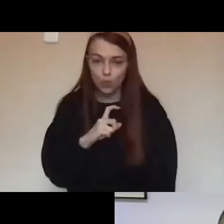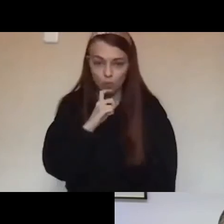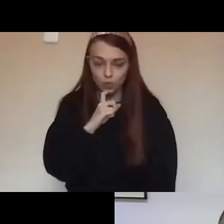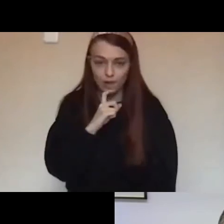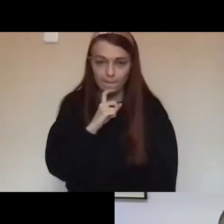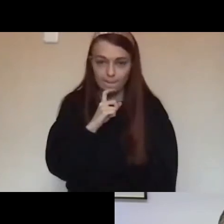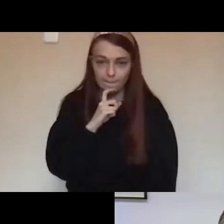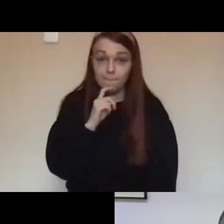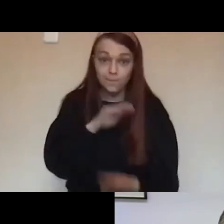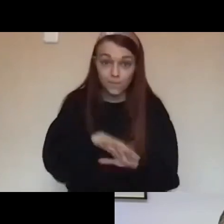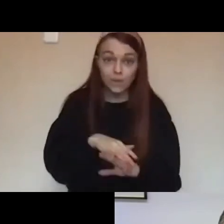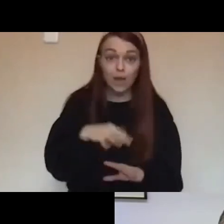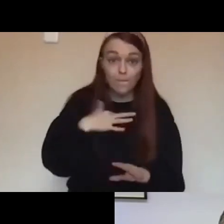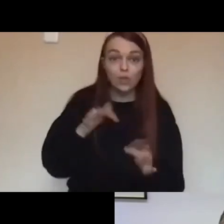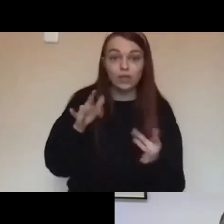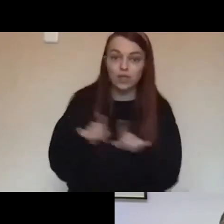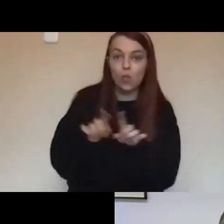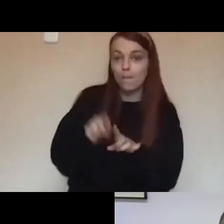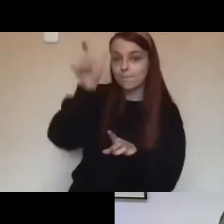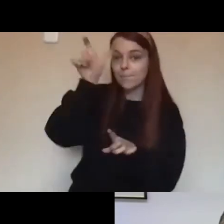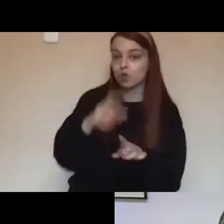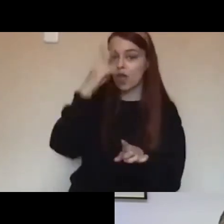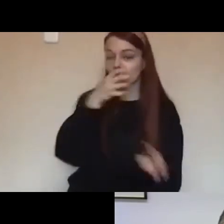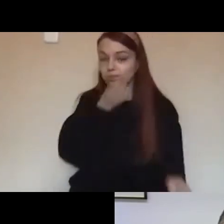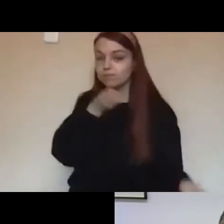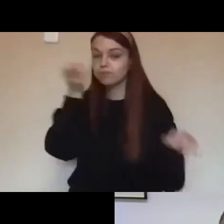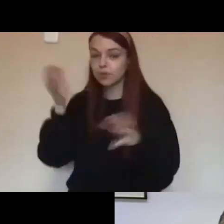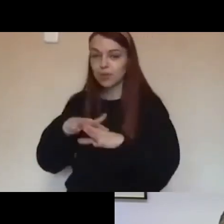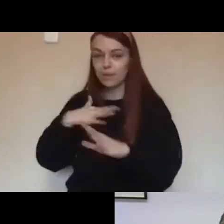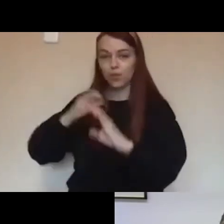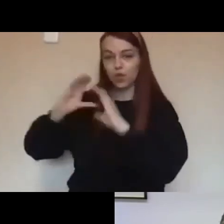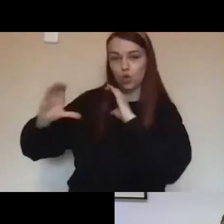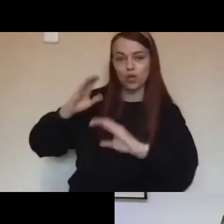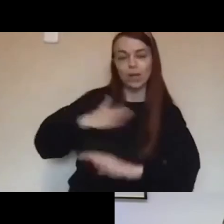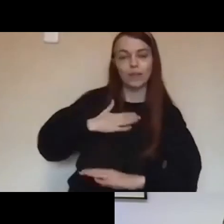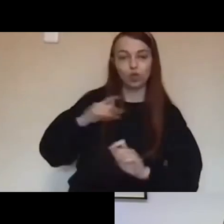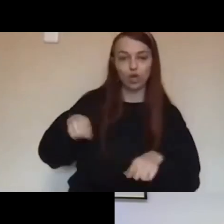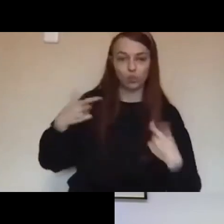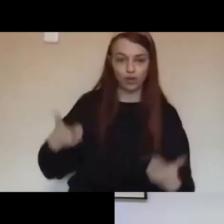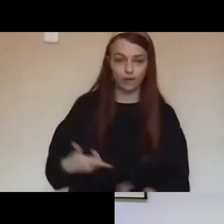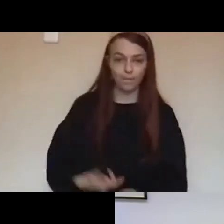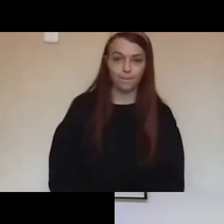queremos hacer ese contacto y poder transferir también y comunicar el patrimonio natural.